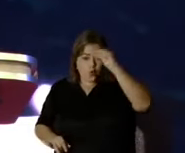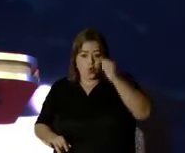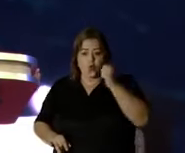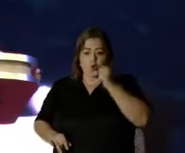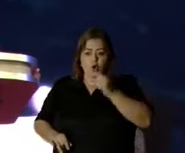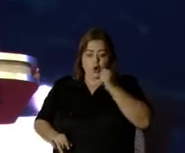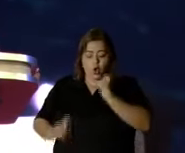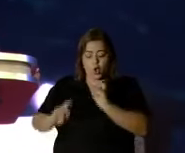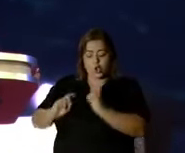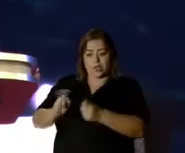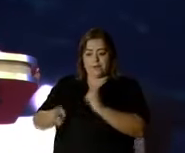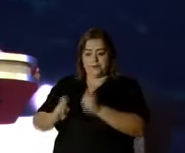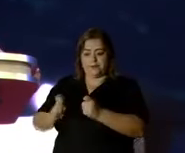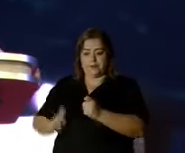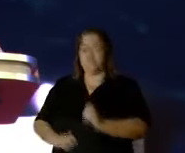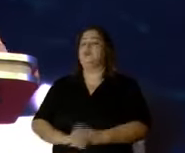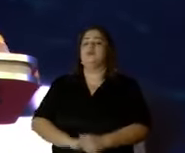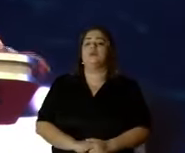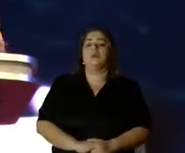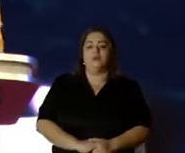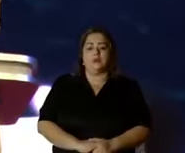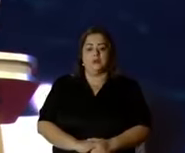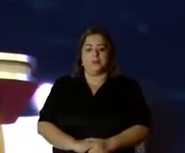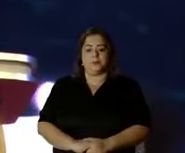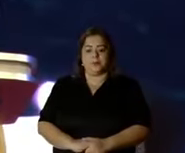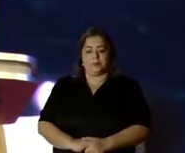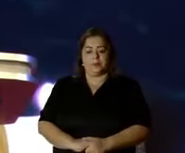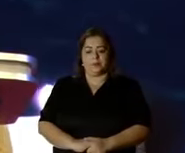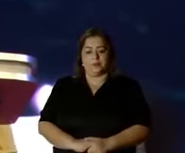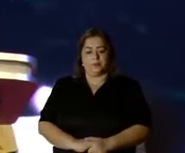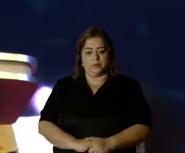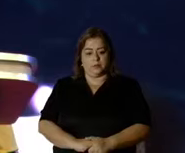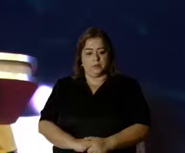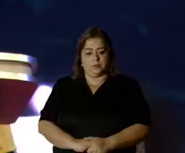Ellos están todavía tomando clases y también